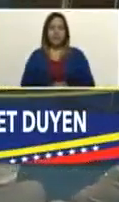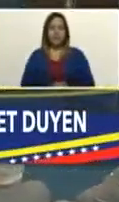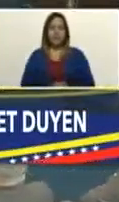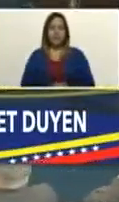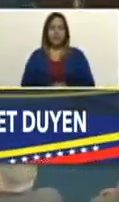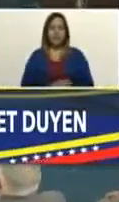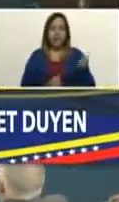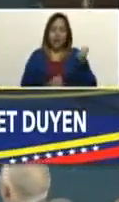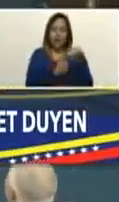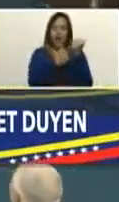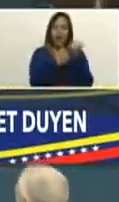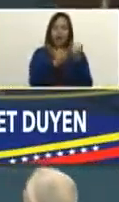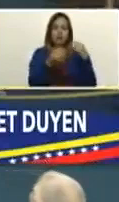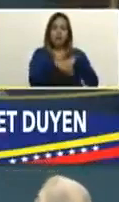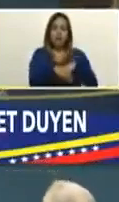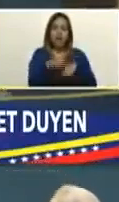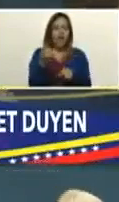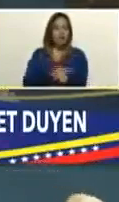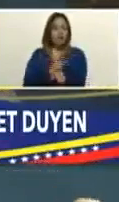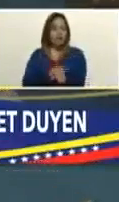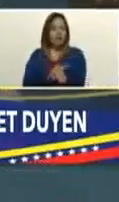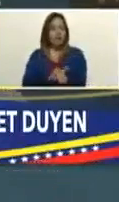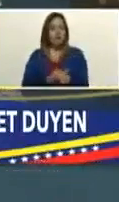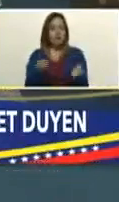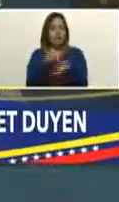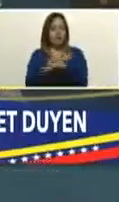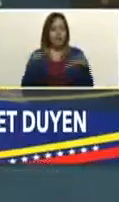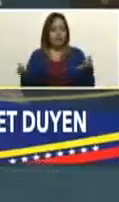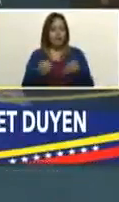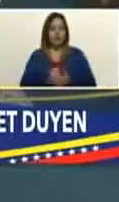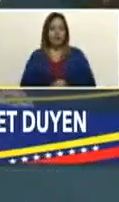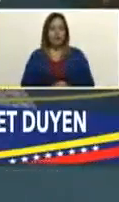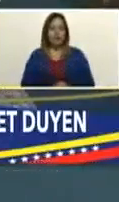Cooperación y hermandad perfecta.